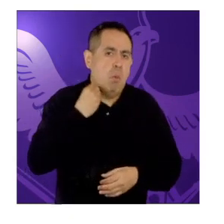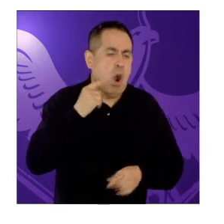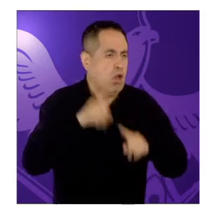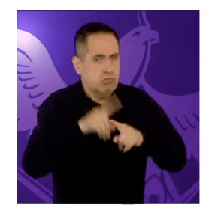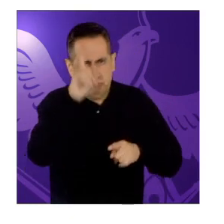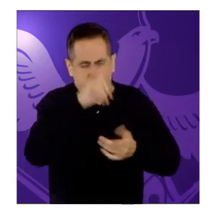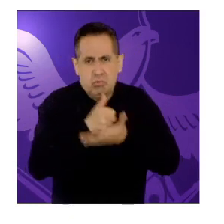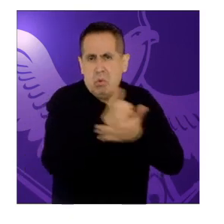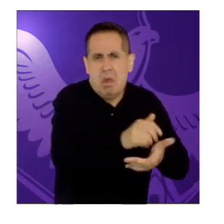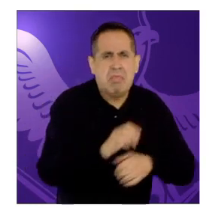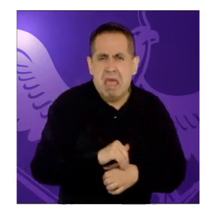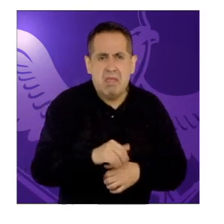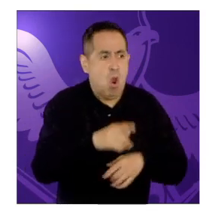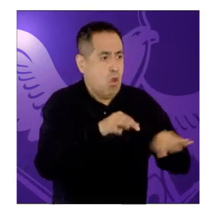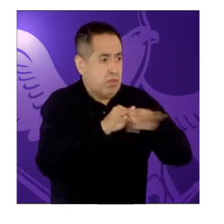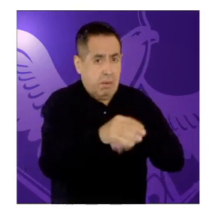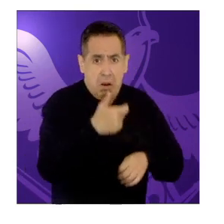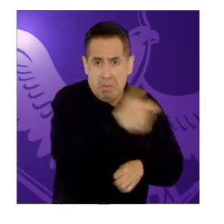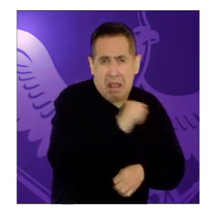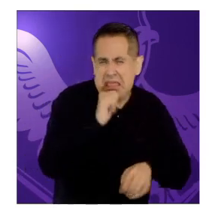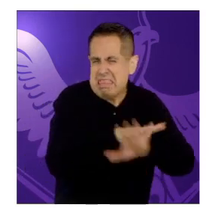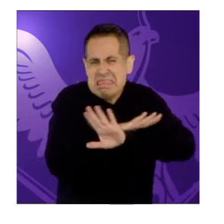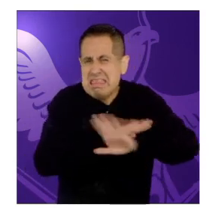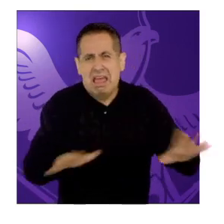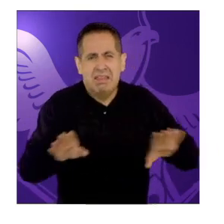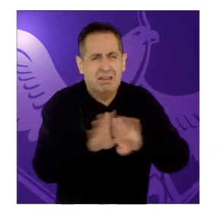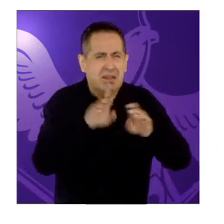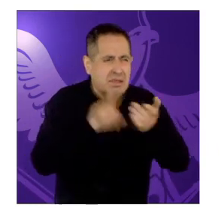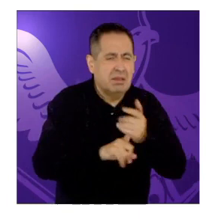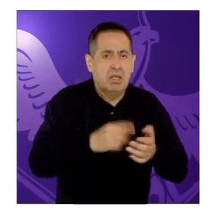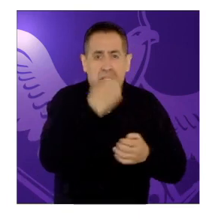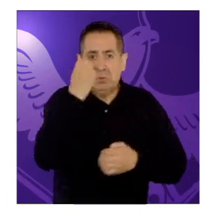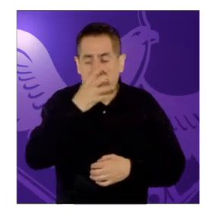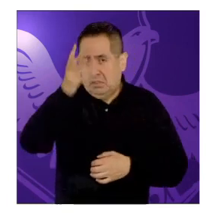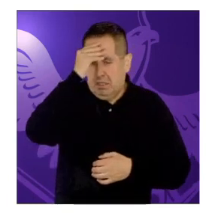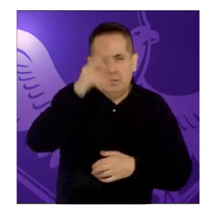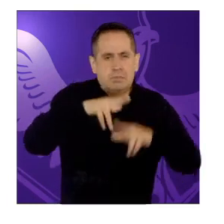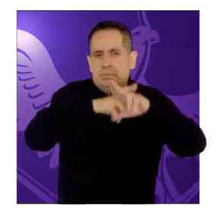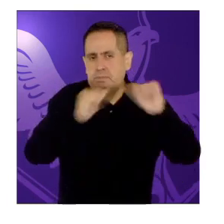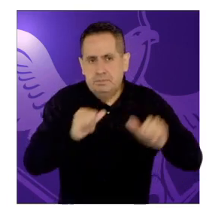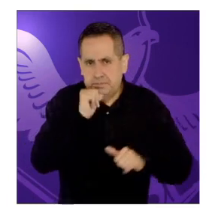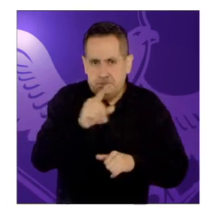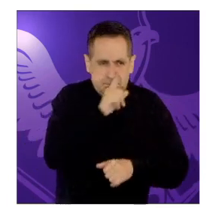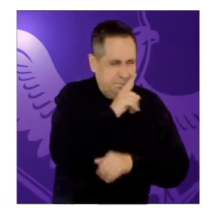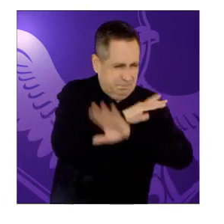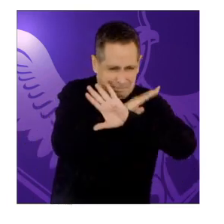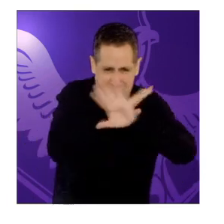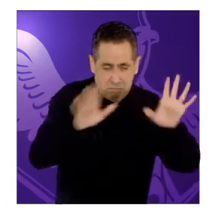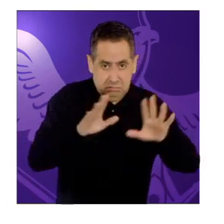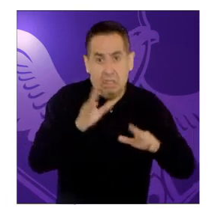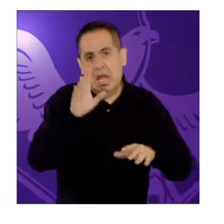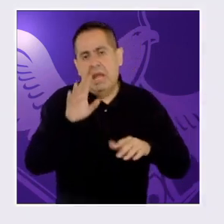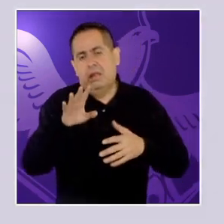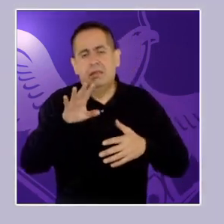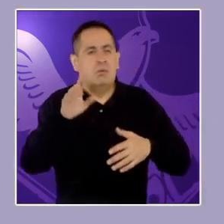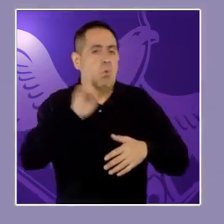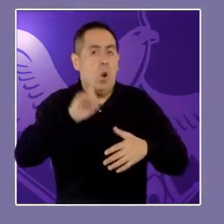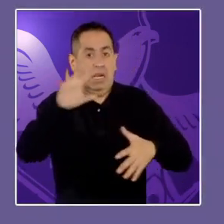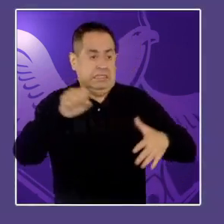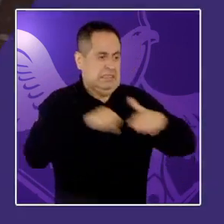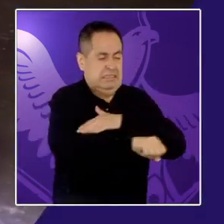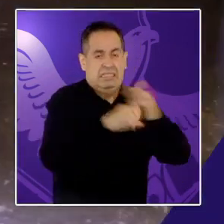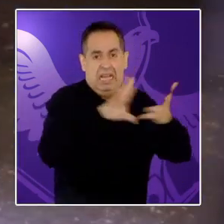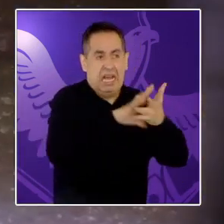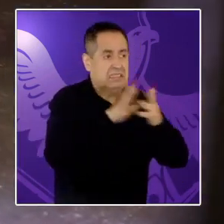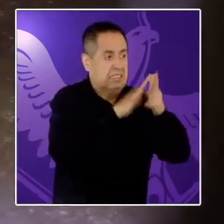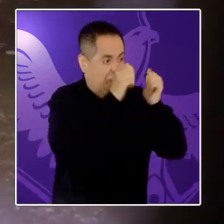acompañamiento jurídico, el trabajo precario y escaso, la formación escolar mínima y deficiente. Las vidas de las mujeres privadas de